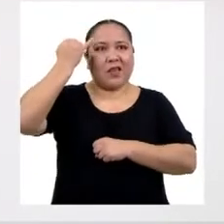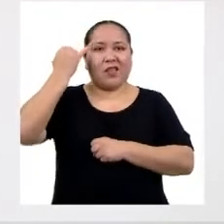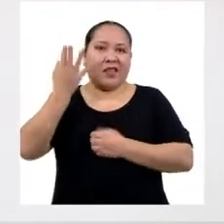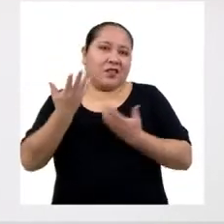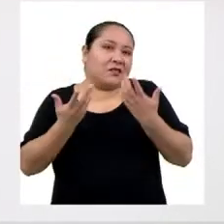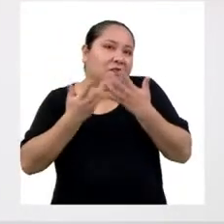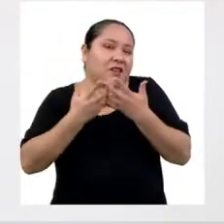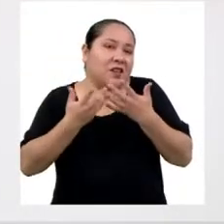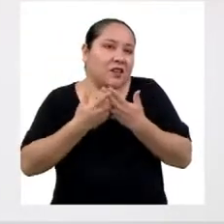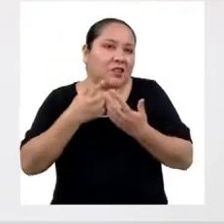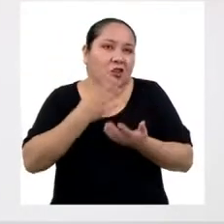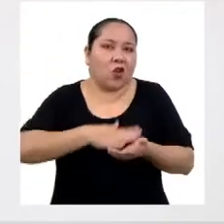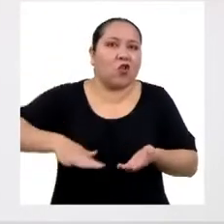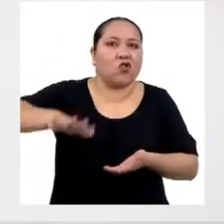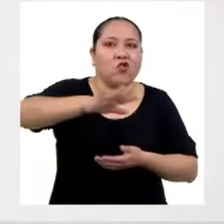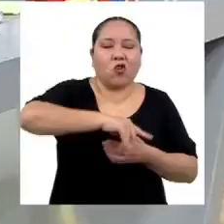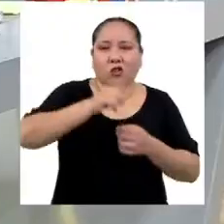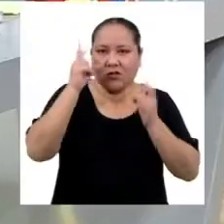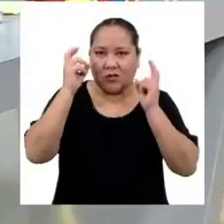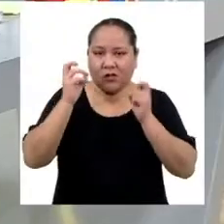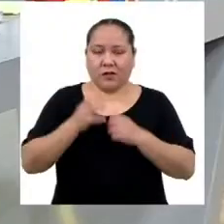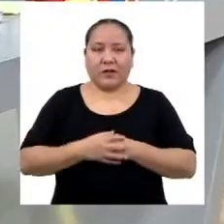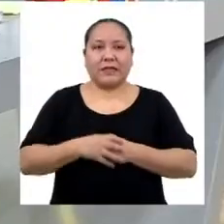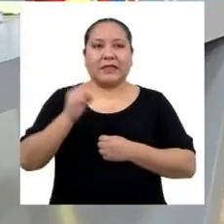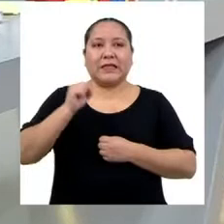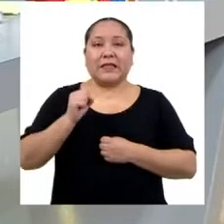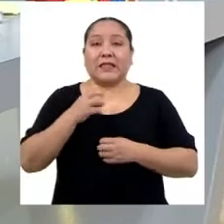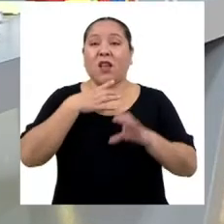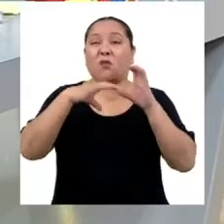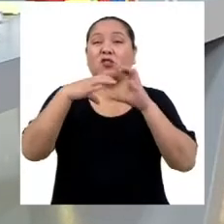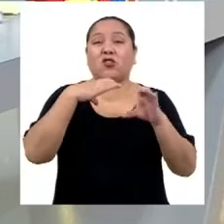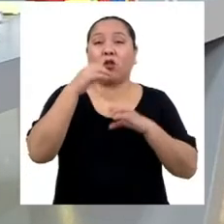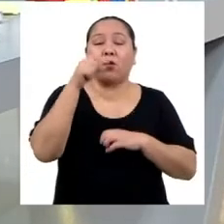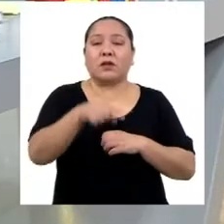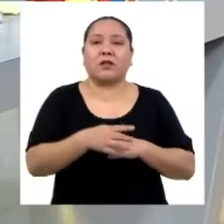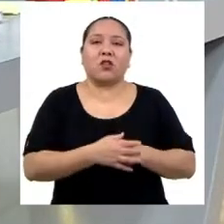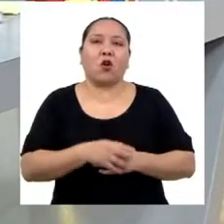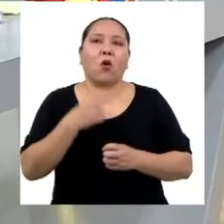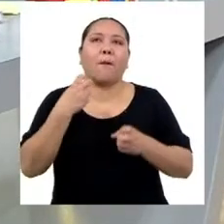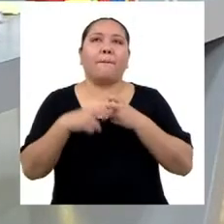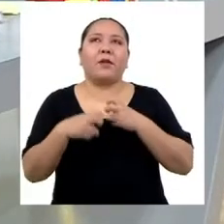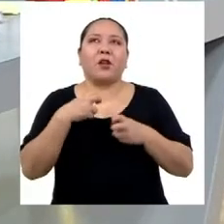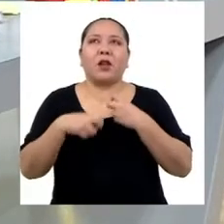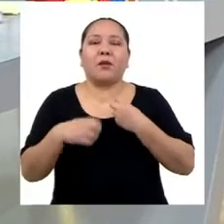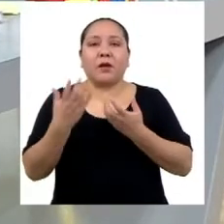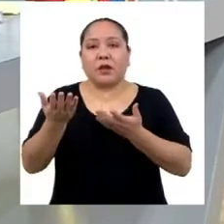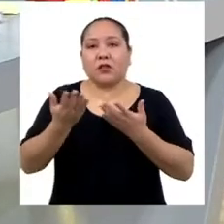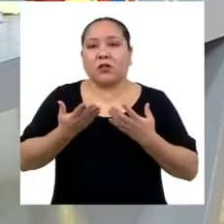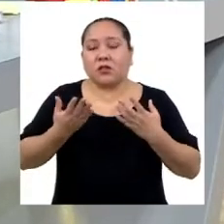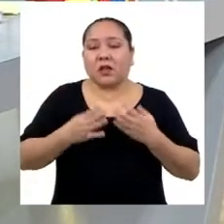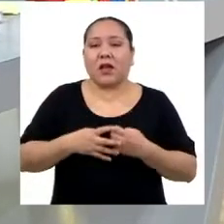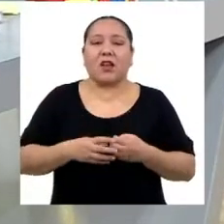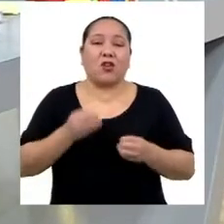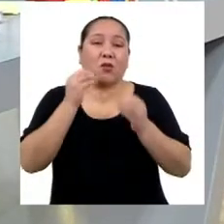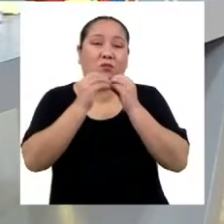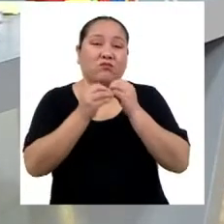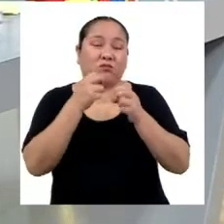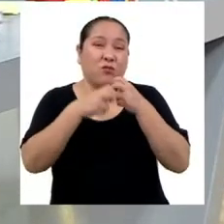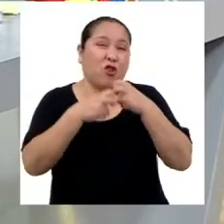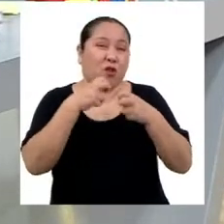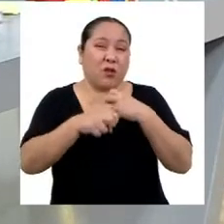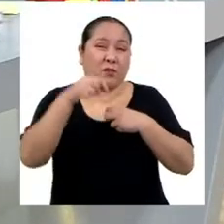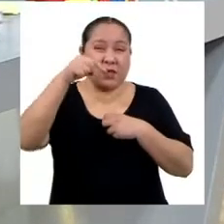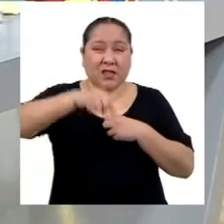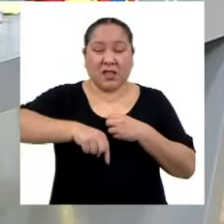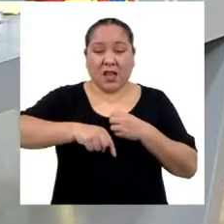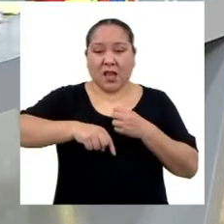algo que ver con todo esto. Estábamos conversando sobre los problemas que nos trae el caos vehicular